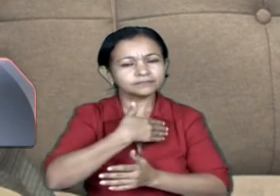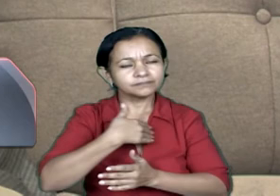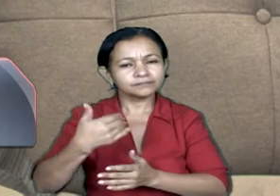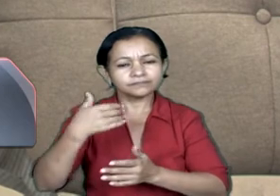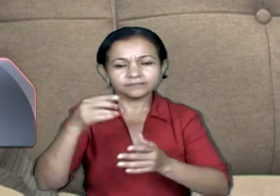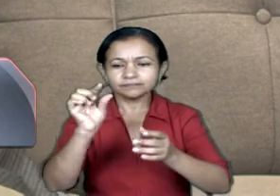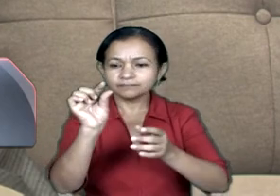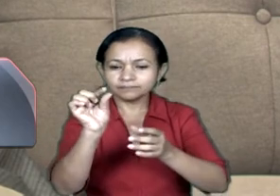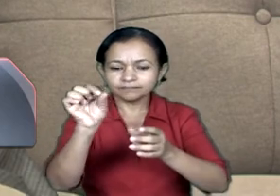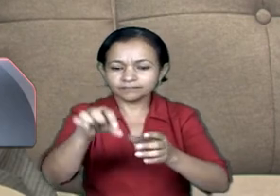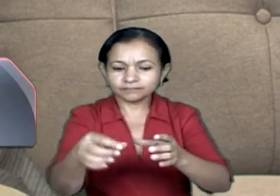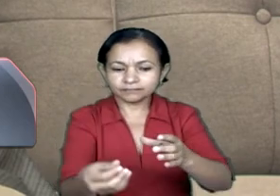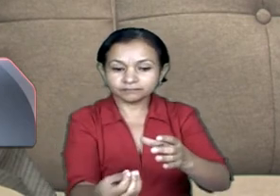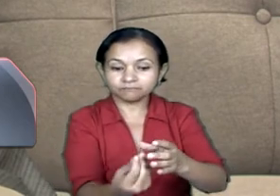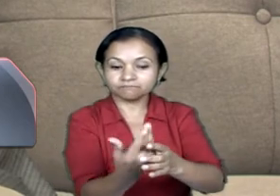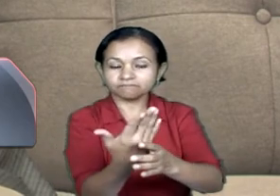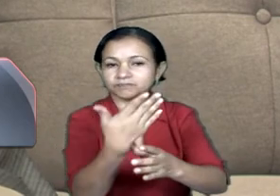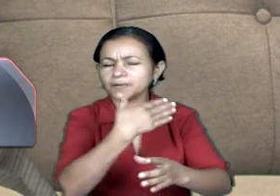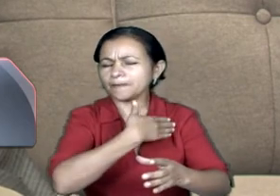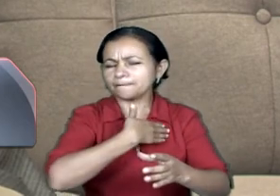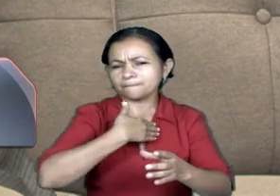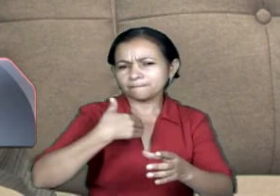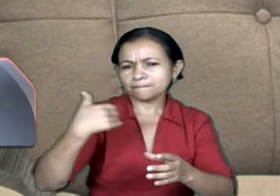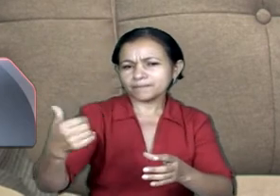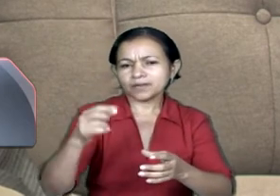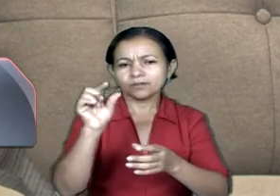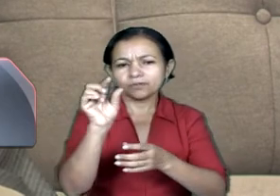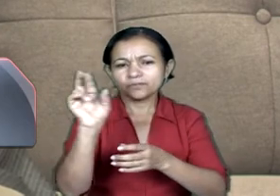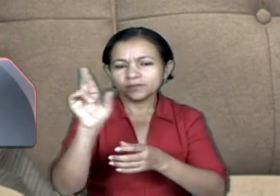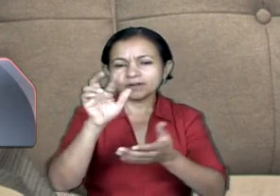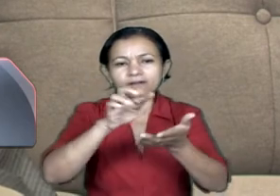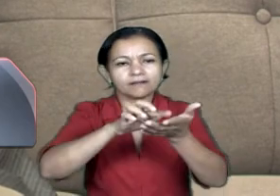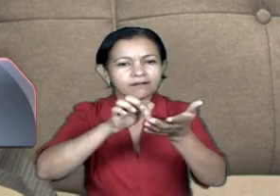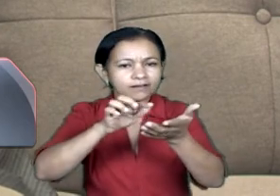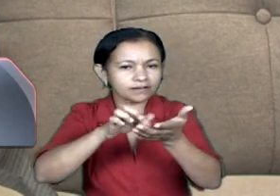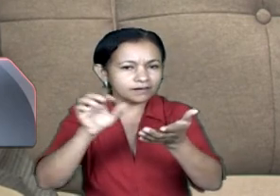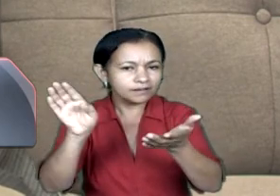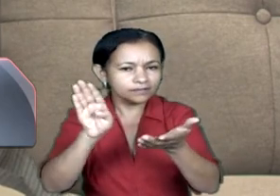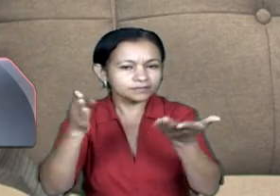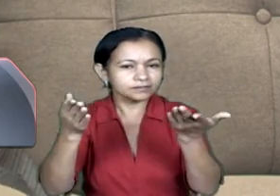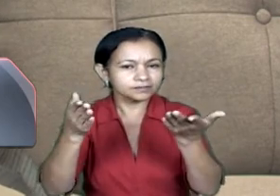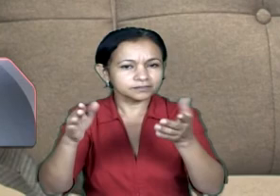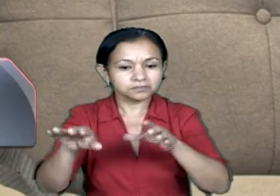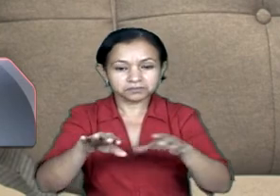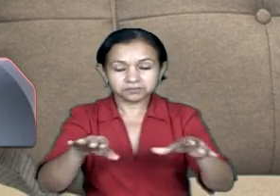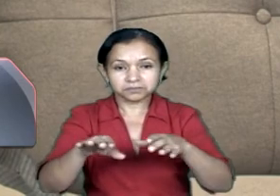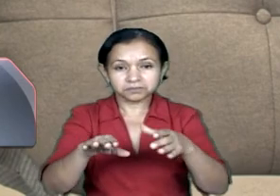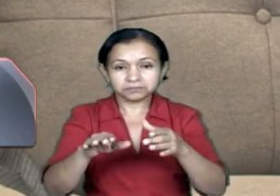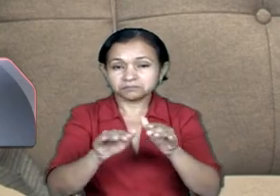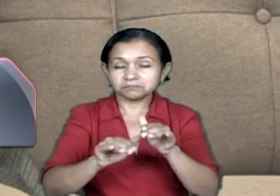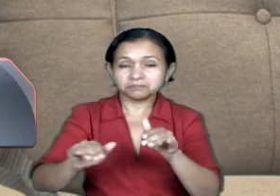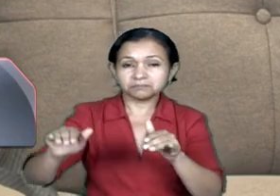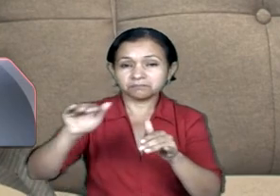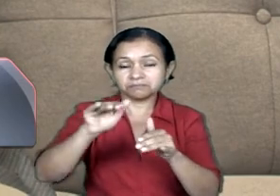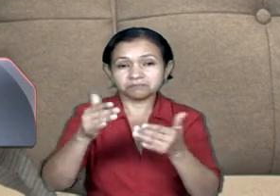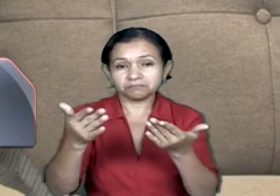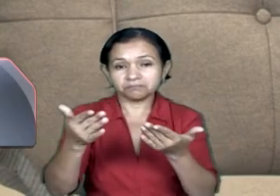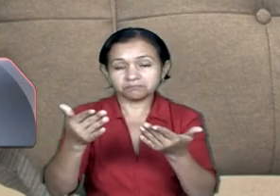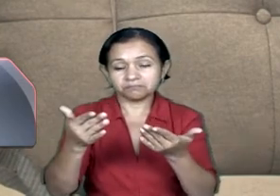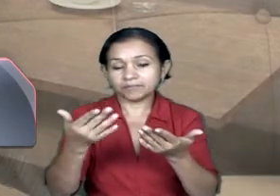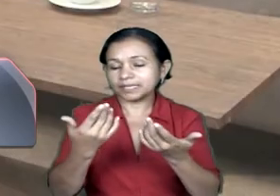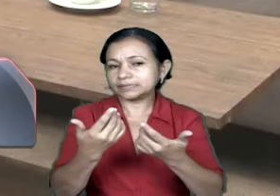semillas mejoradas. Con esas semillas mejoradas de frijol, de arroz, ¿no?, pueden crecer más